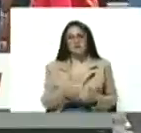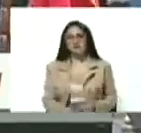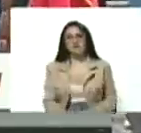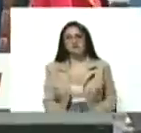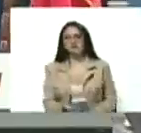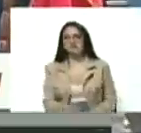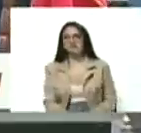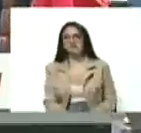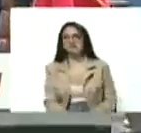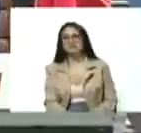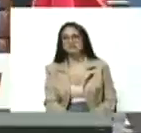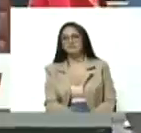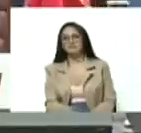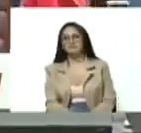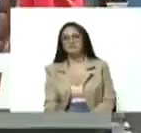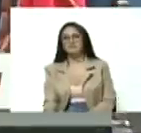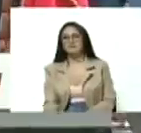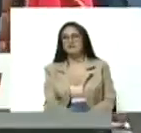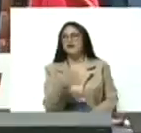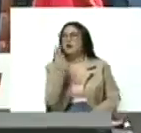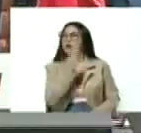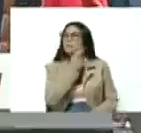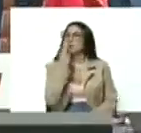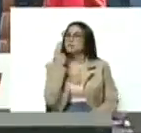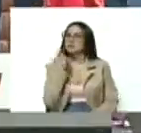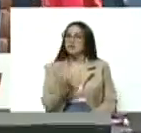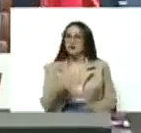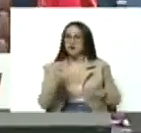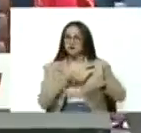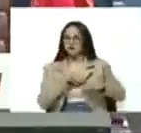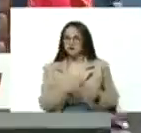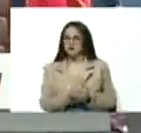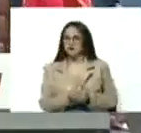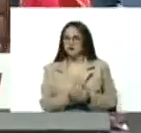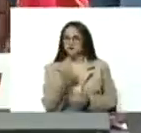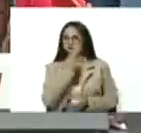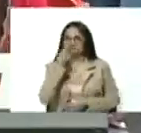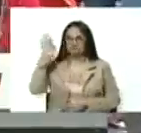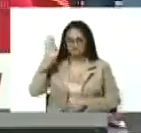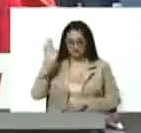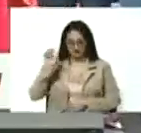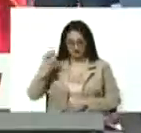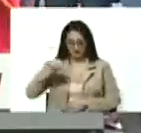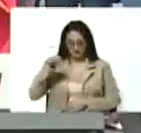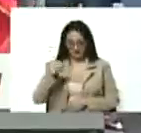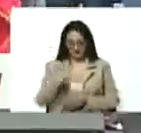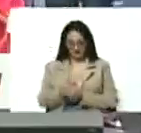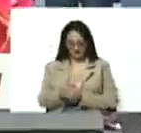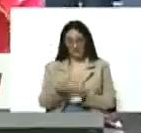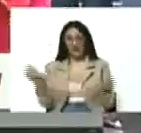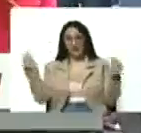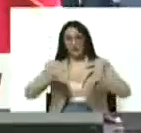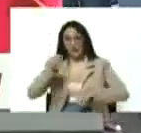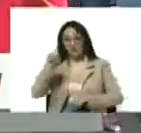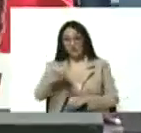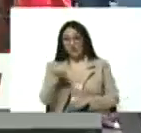mudos del grito y del compromiso que vamos a asumir. Vamos a jurar. ¿Están de acuerdo con